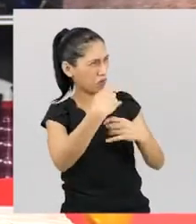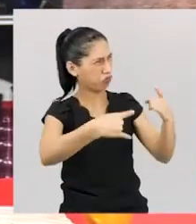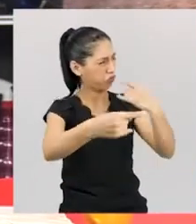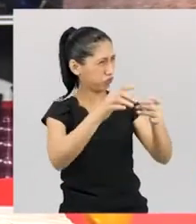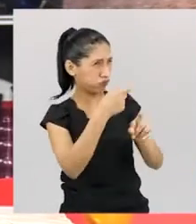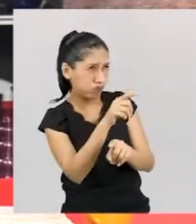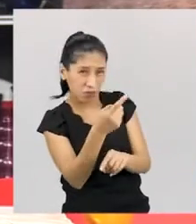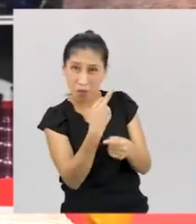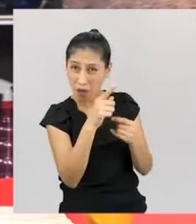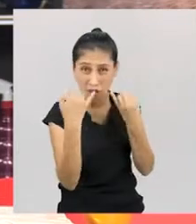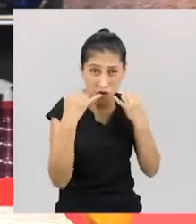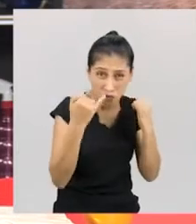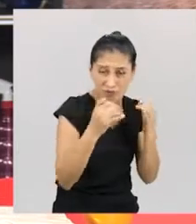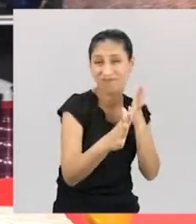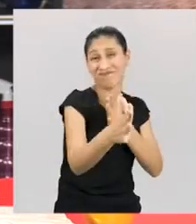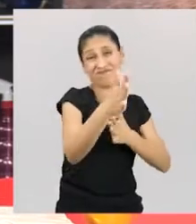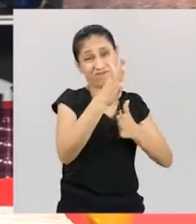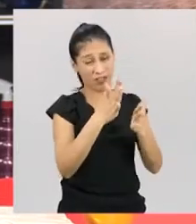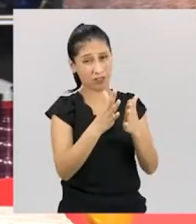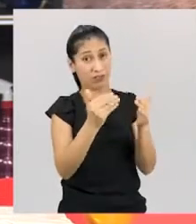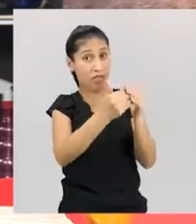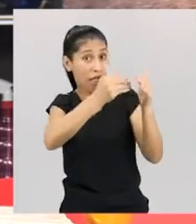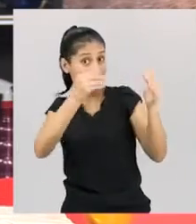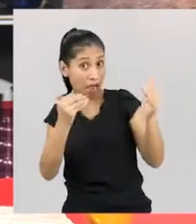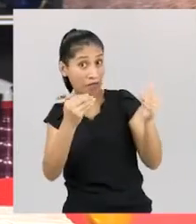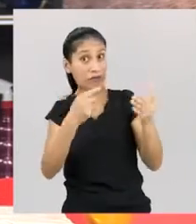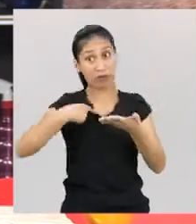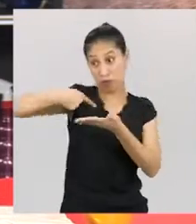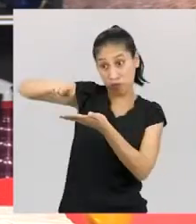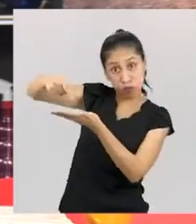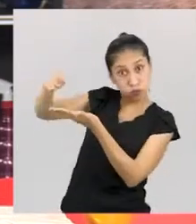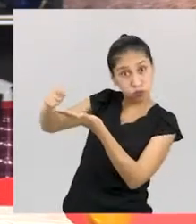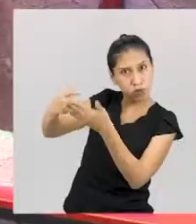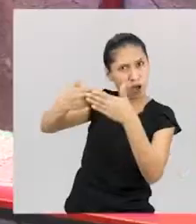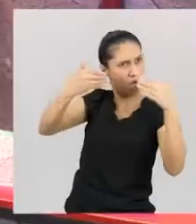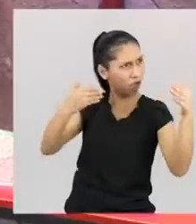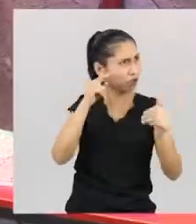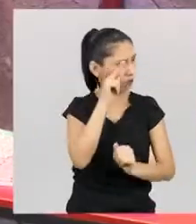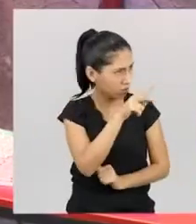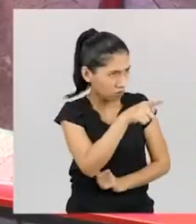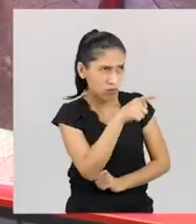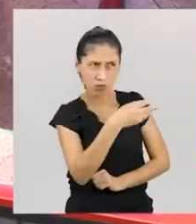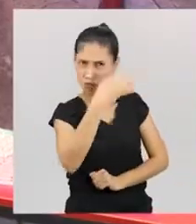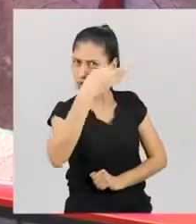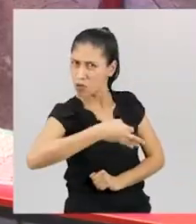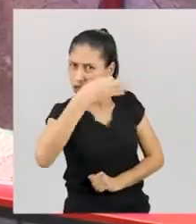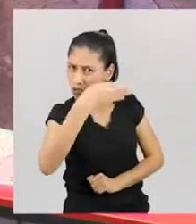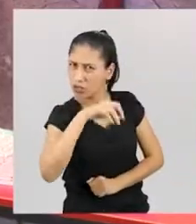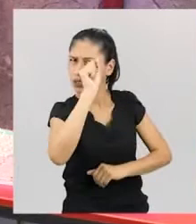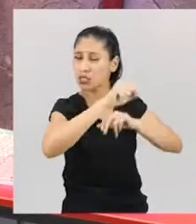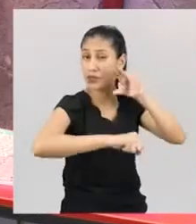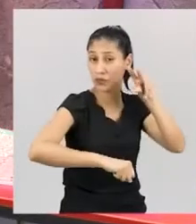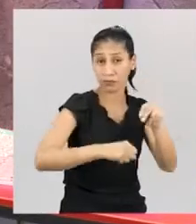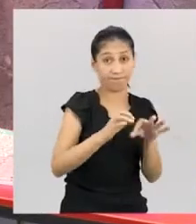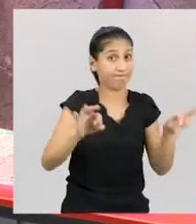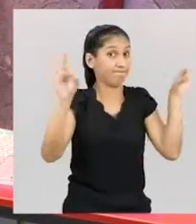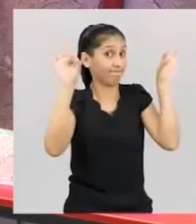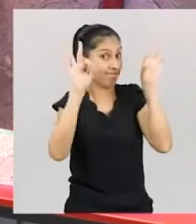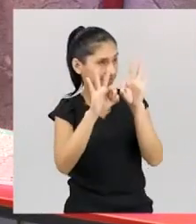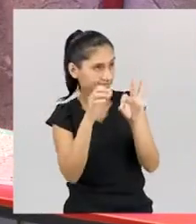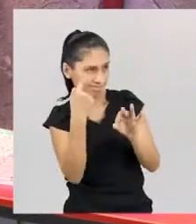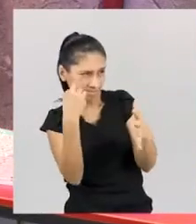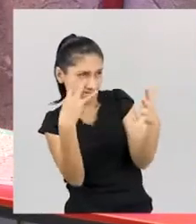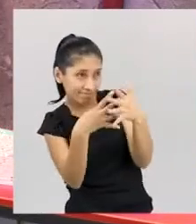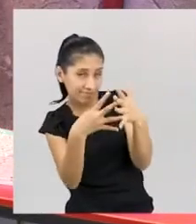reflexionar, colaborar o razonar antes de compartirla. Corroborar, diría yo, Joaquín. Y eso me